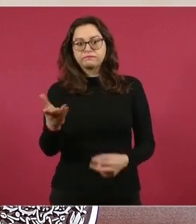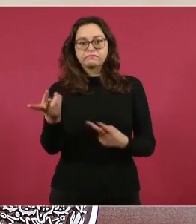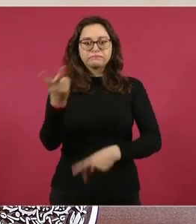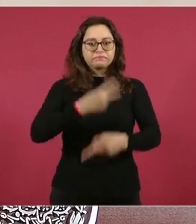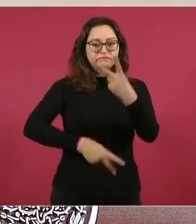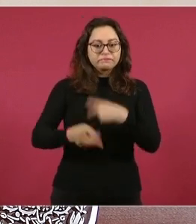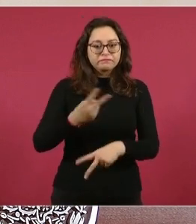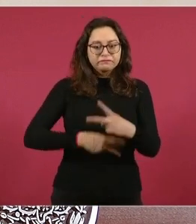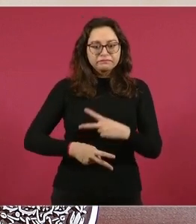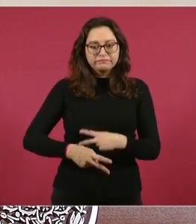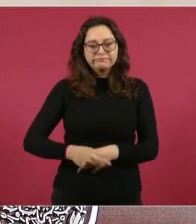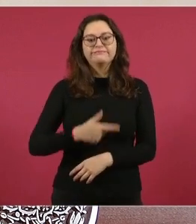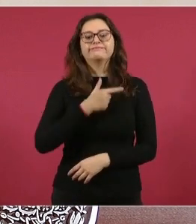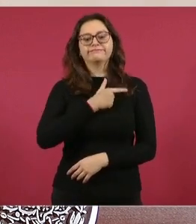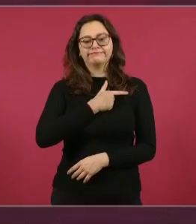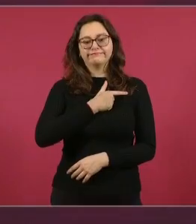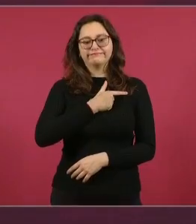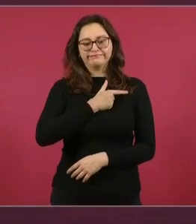Está